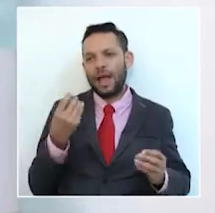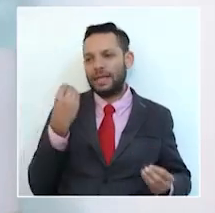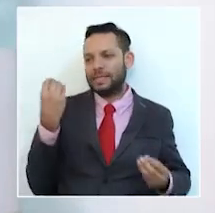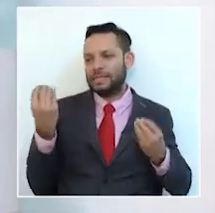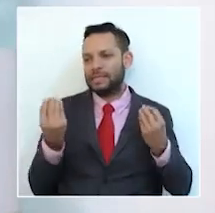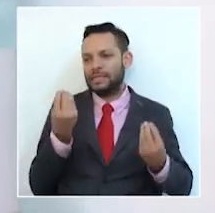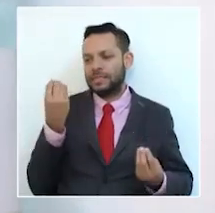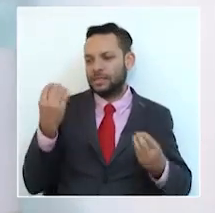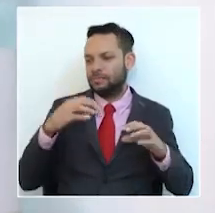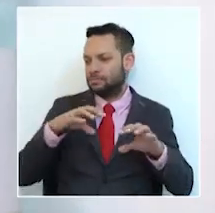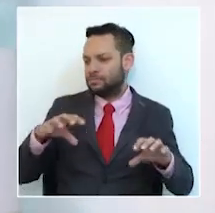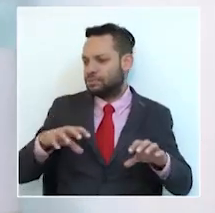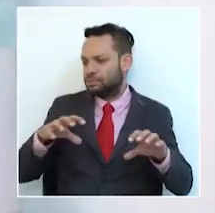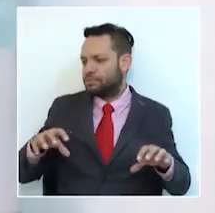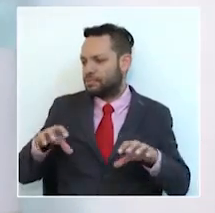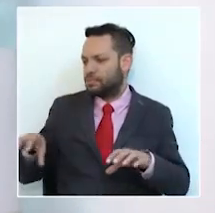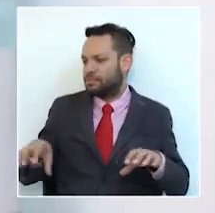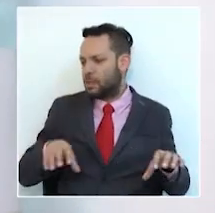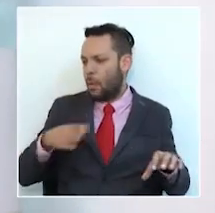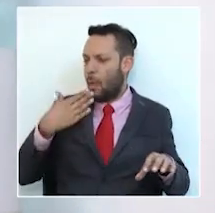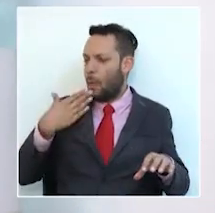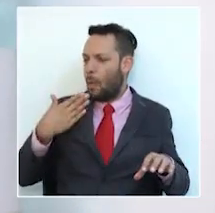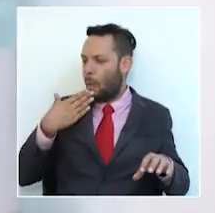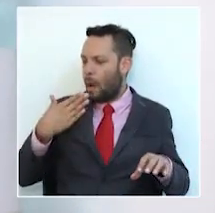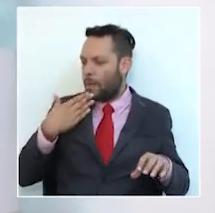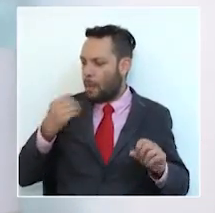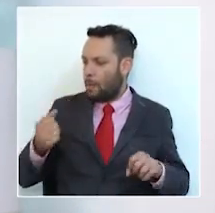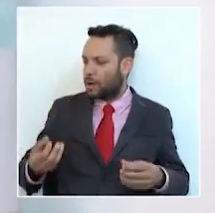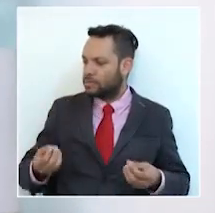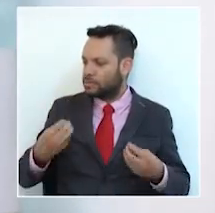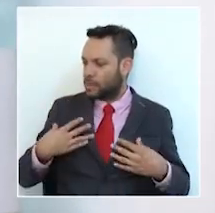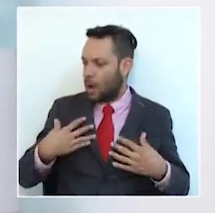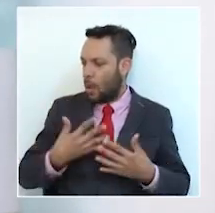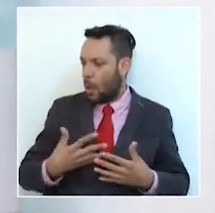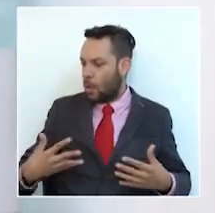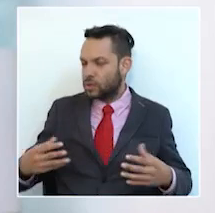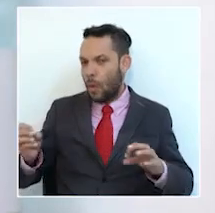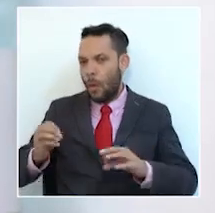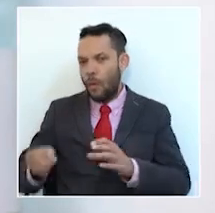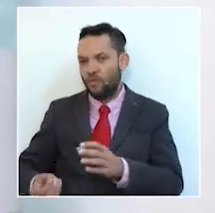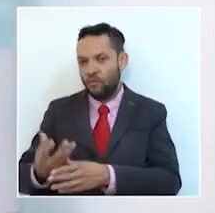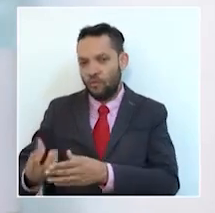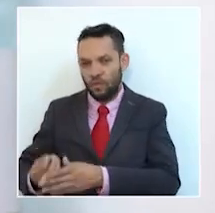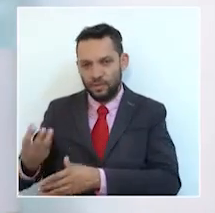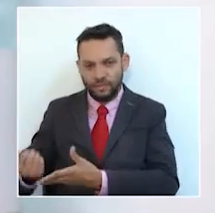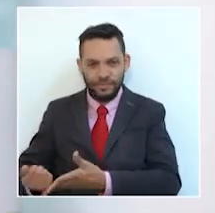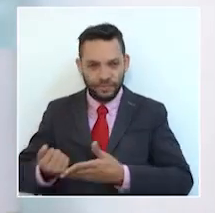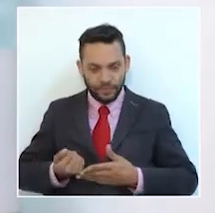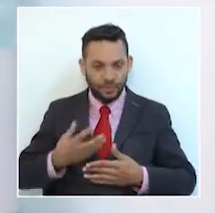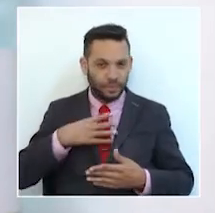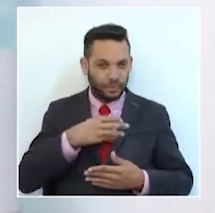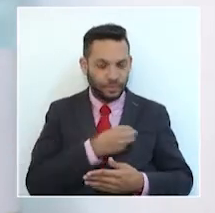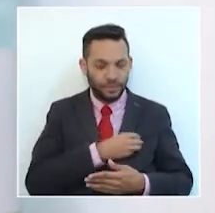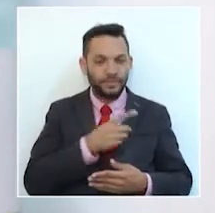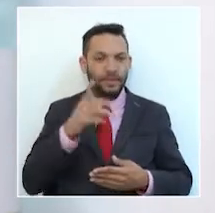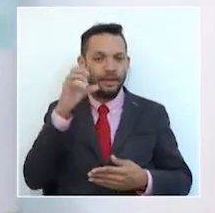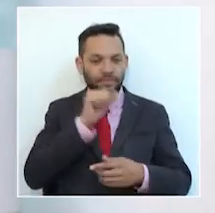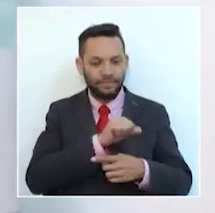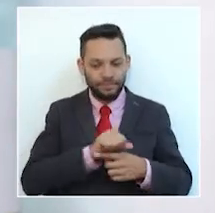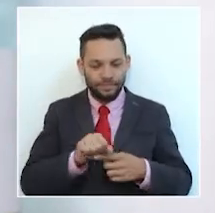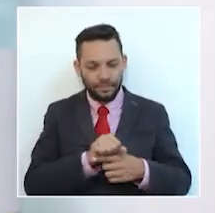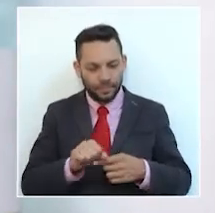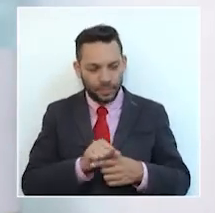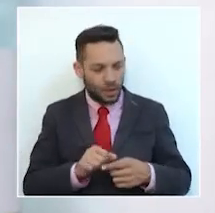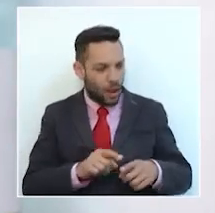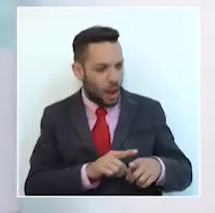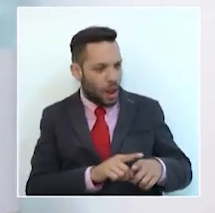un producto u otro porque le beneficiaba y eso es lo que tenemos que seguir haciendo hoy en día nosotros lo que tenemos que hacer es utilizar productos